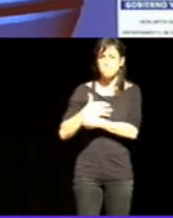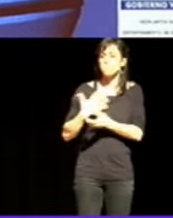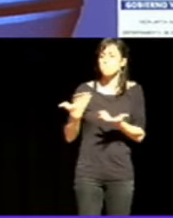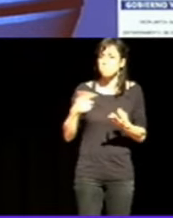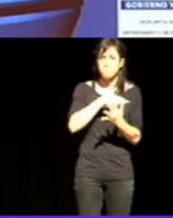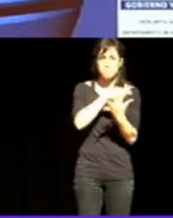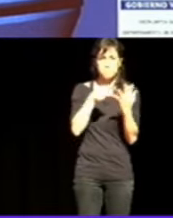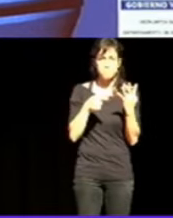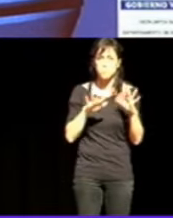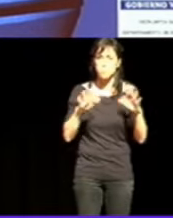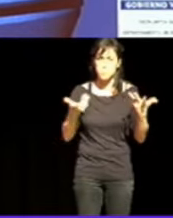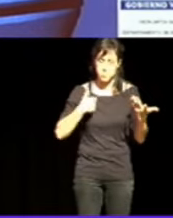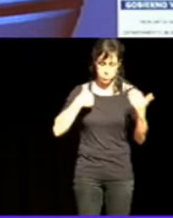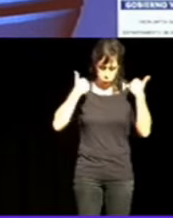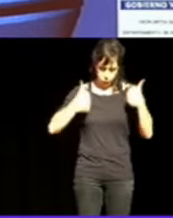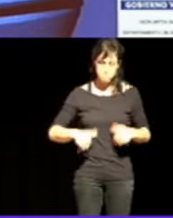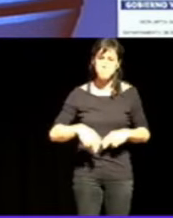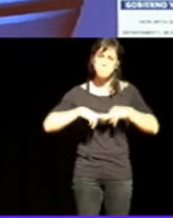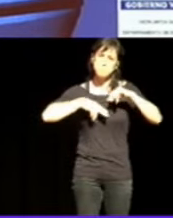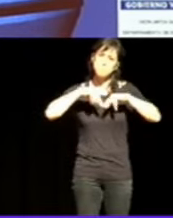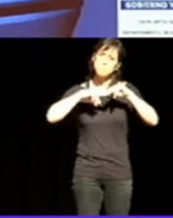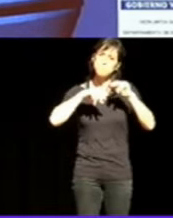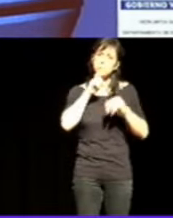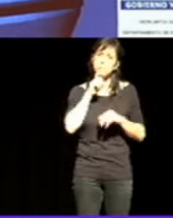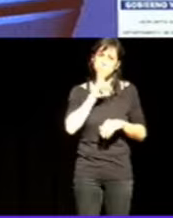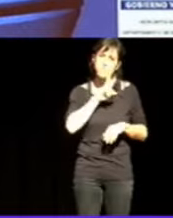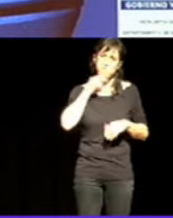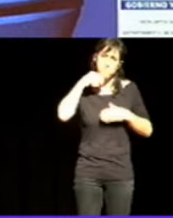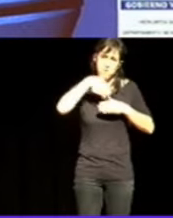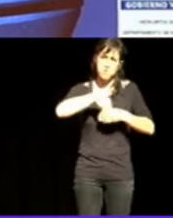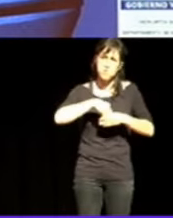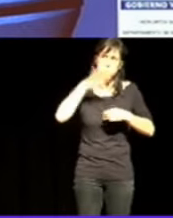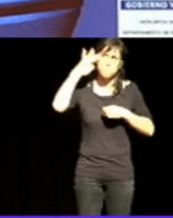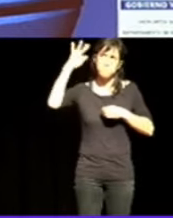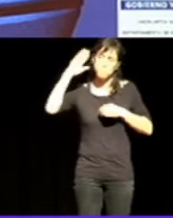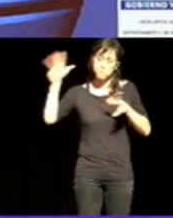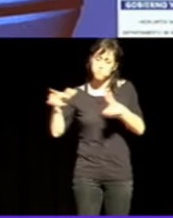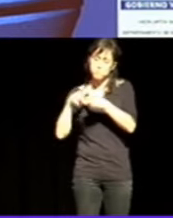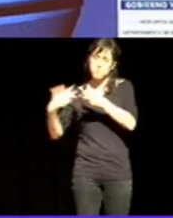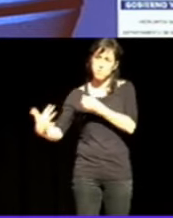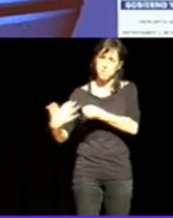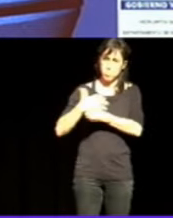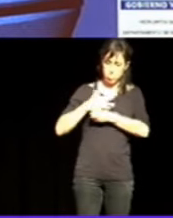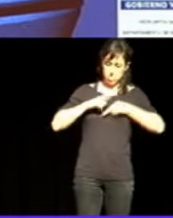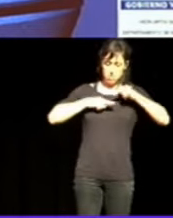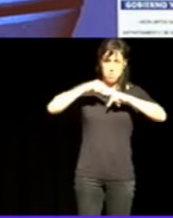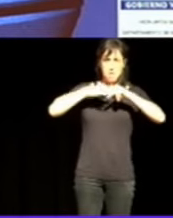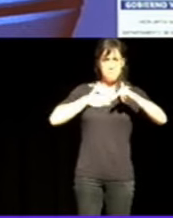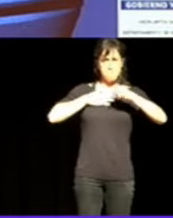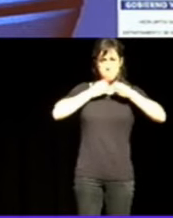¿Cómo me he construido? ¿Con qué valores y creencias sociales he construido mi